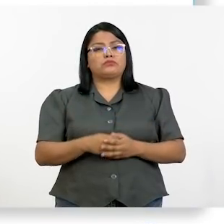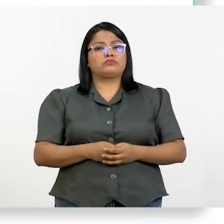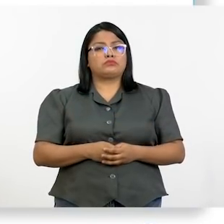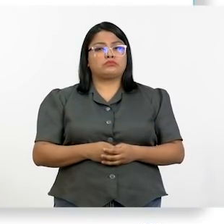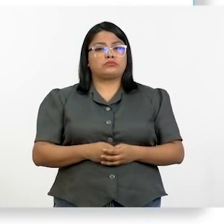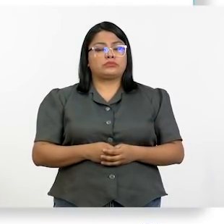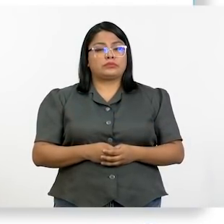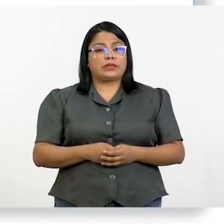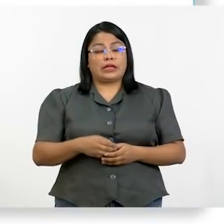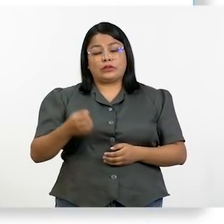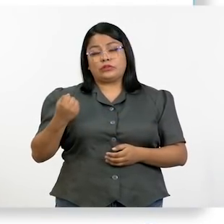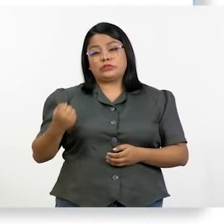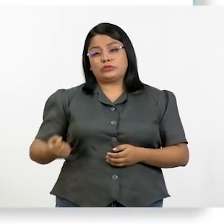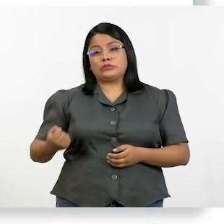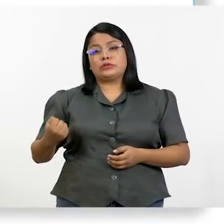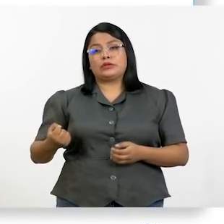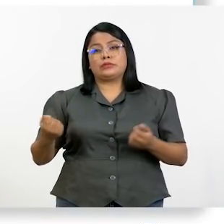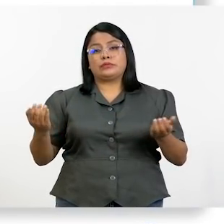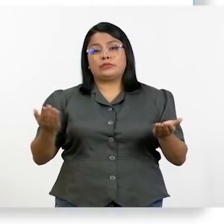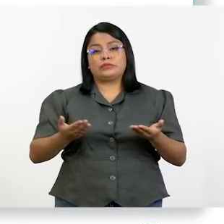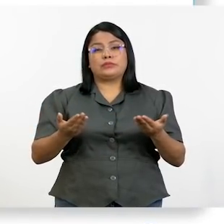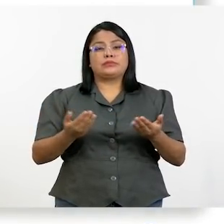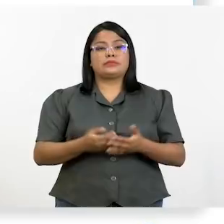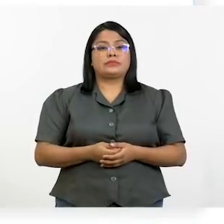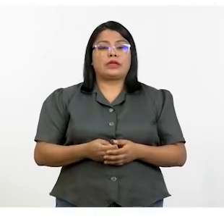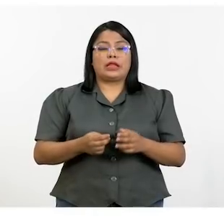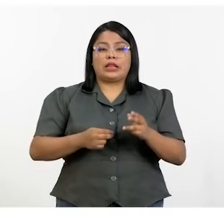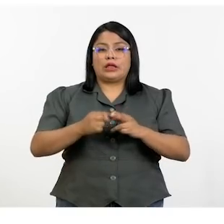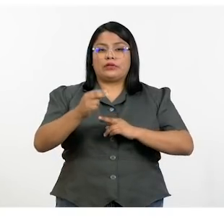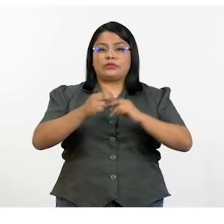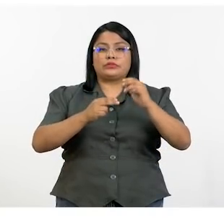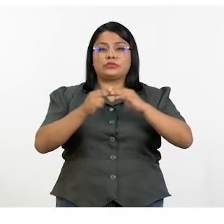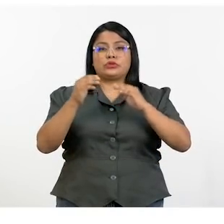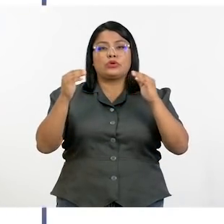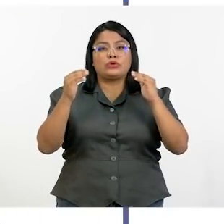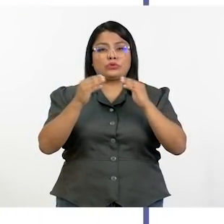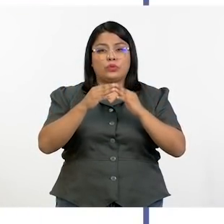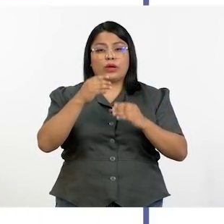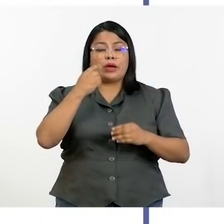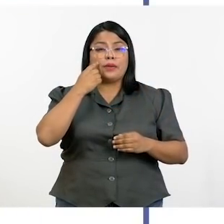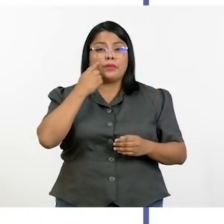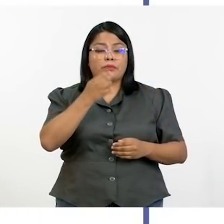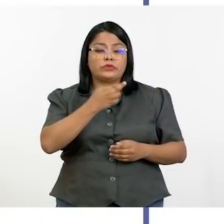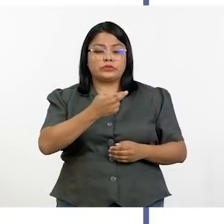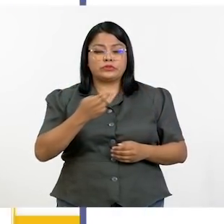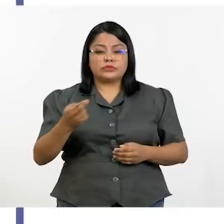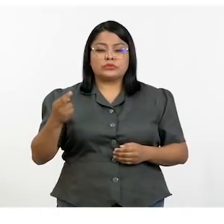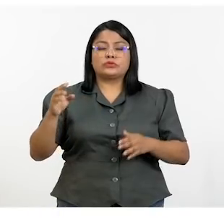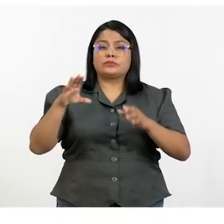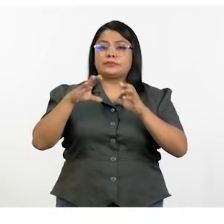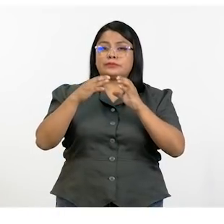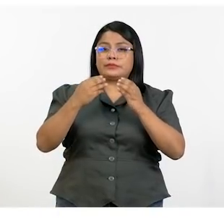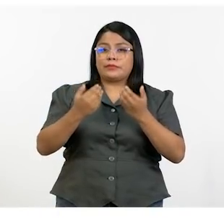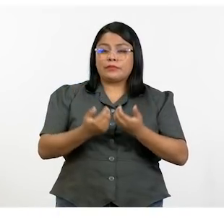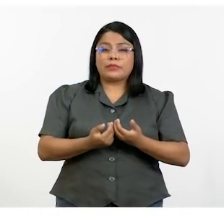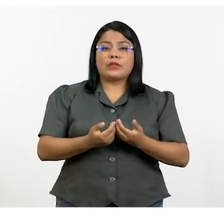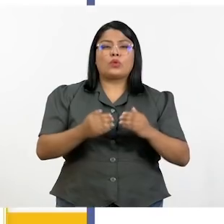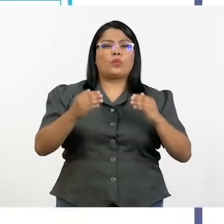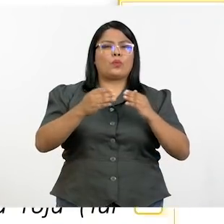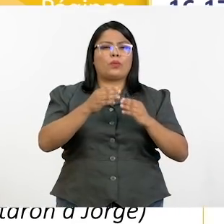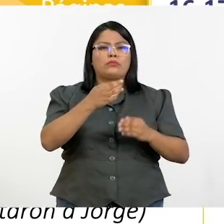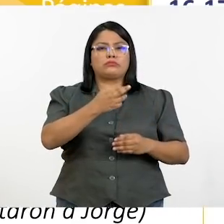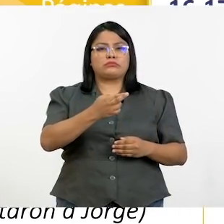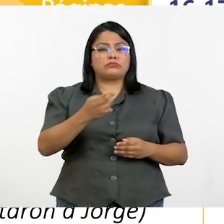texto asignados a los estudiantes. En la construcción también se encuentran recursos para la clase